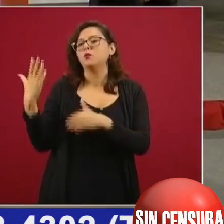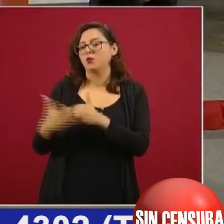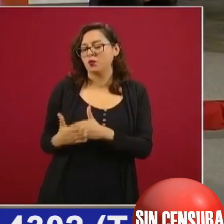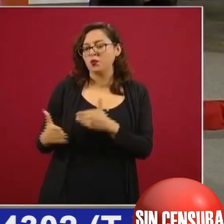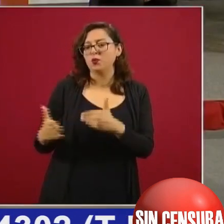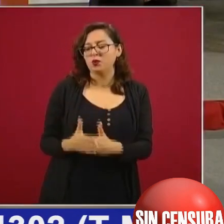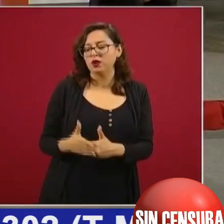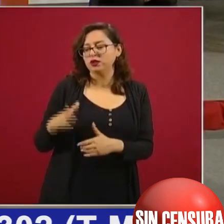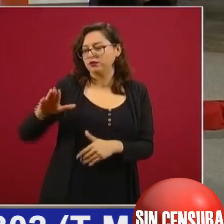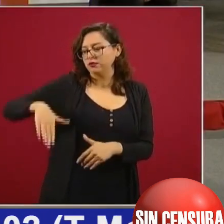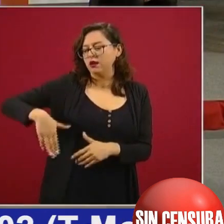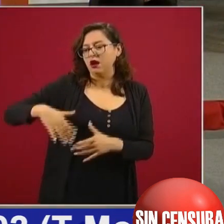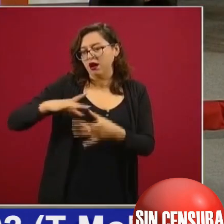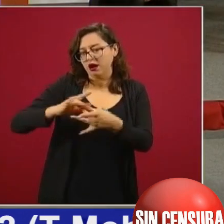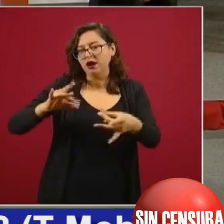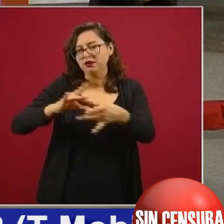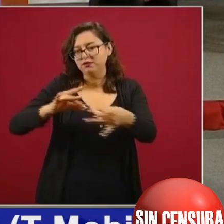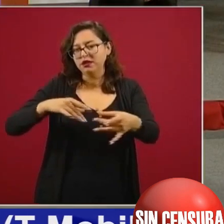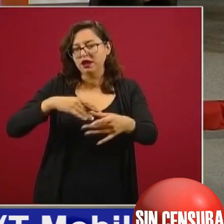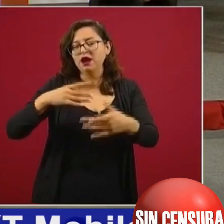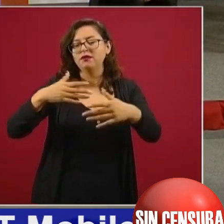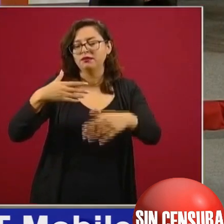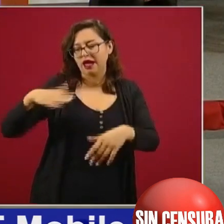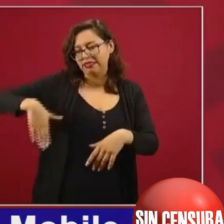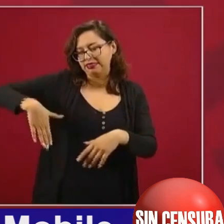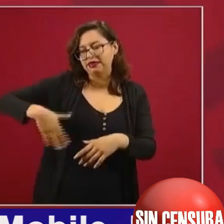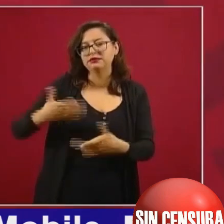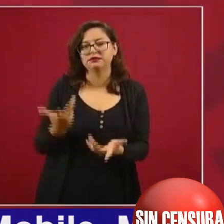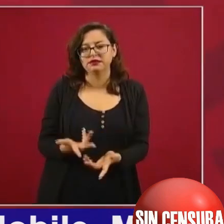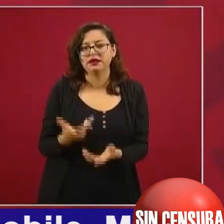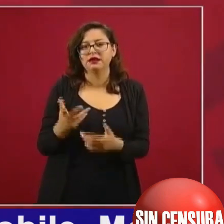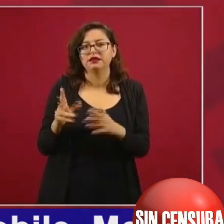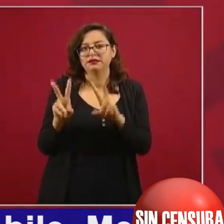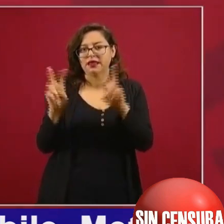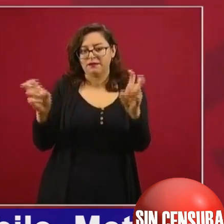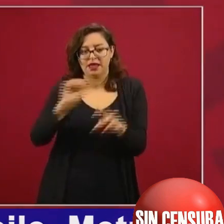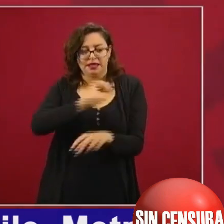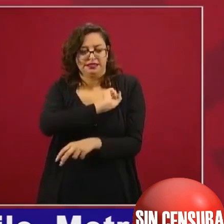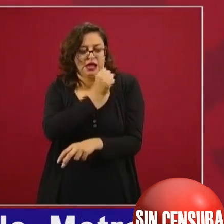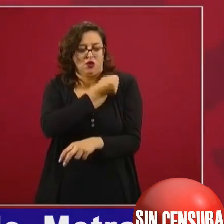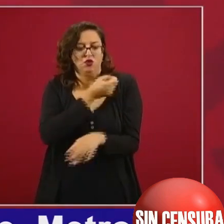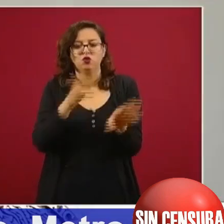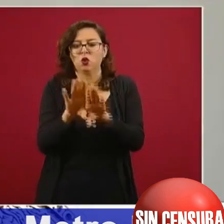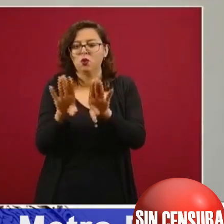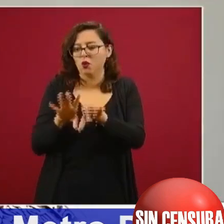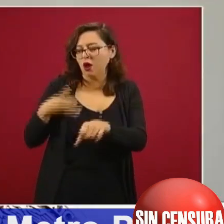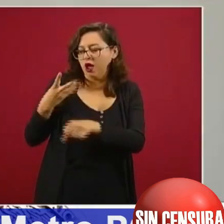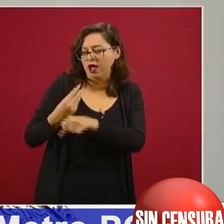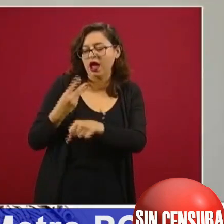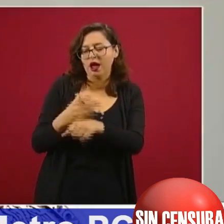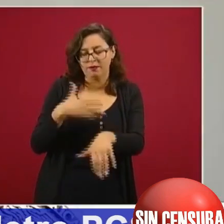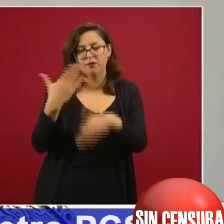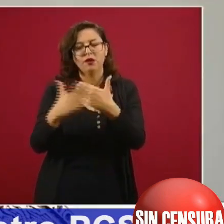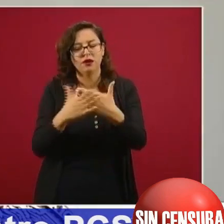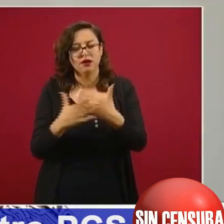la representación de las distintas instituciones de salud, pero logramos ampliar la capacidad